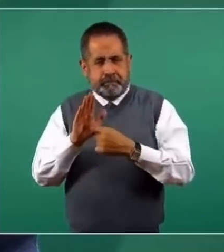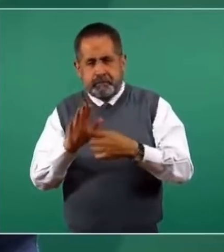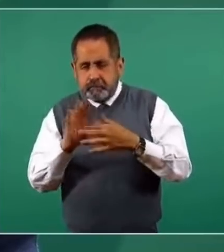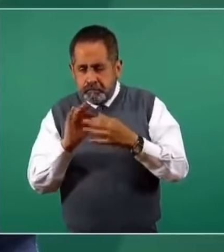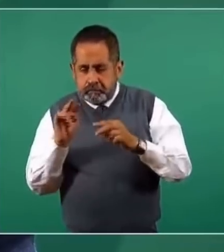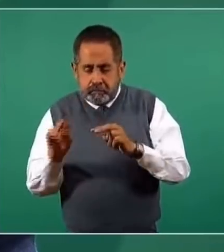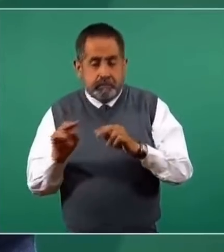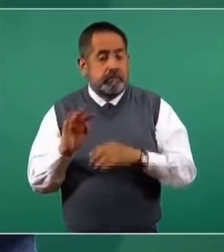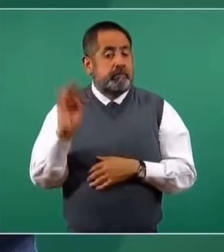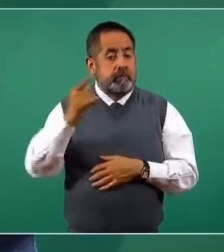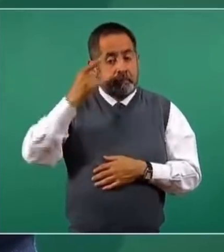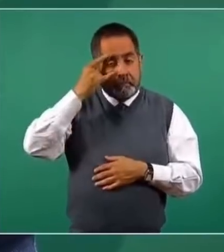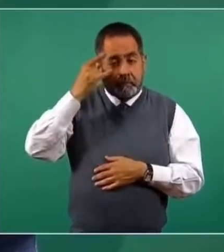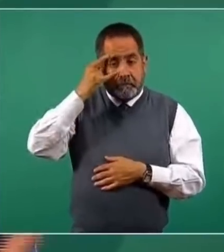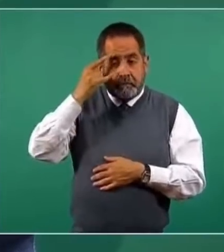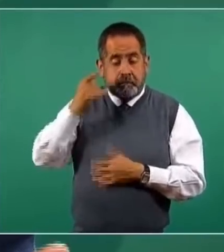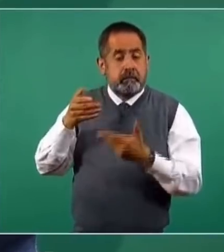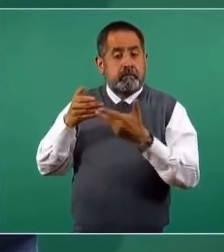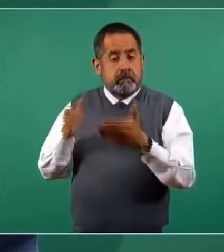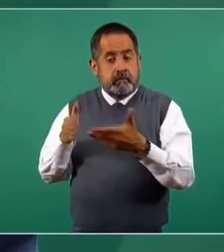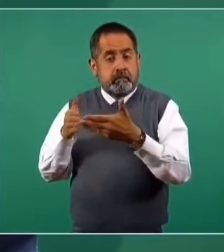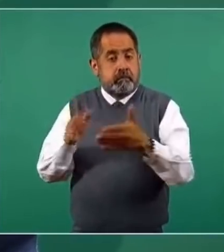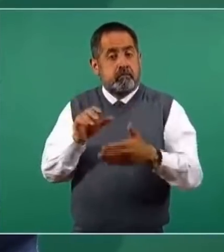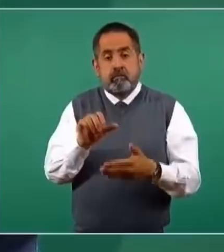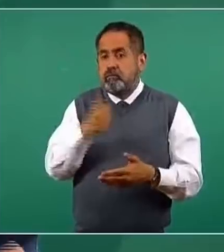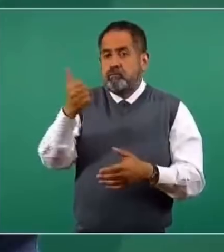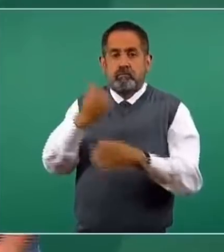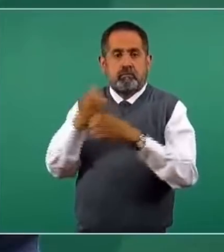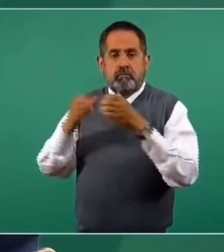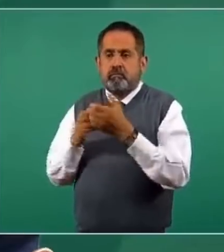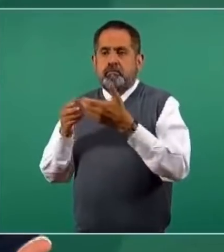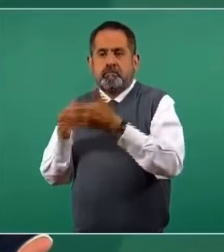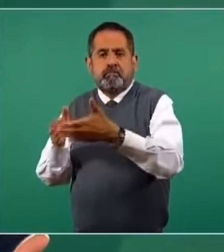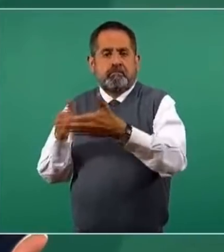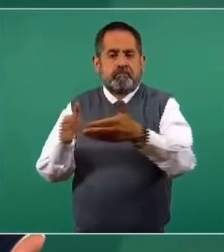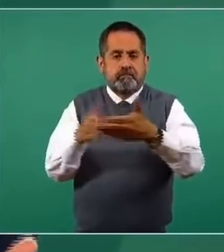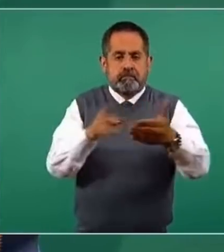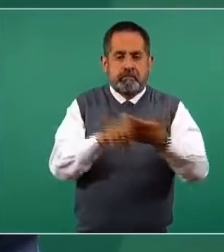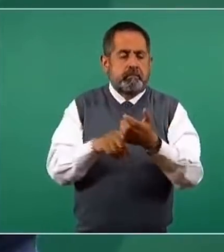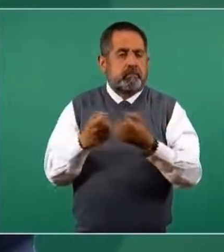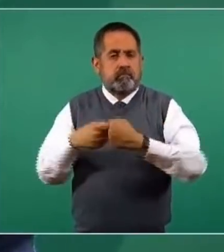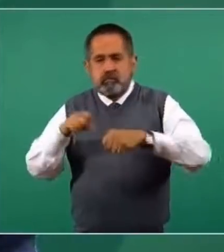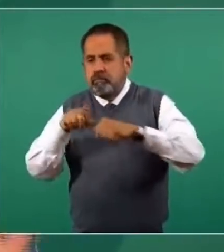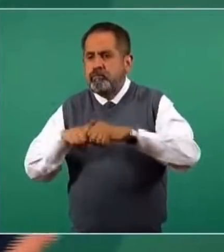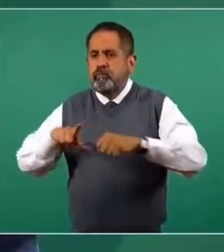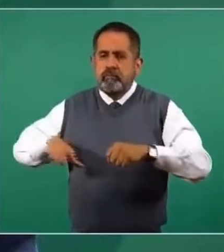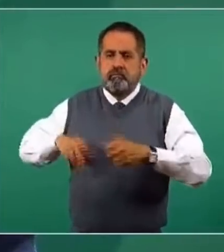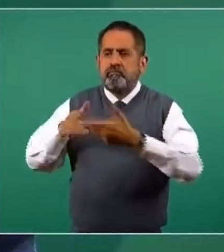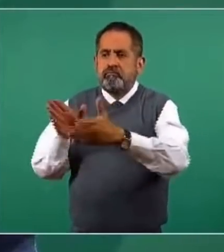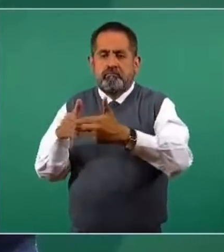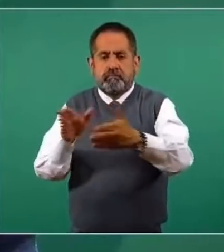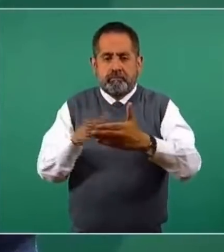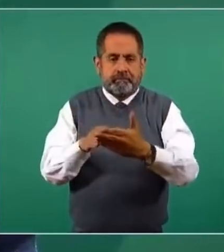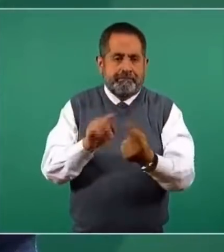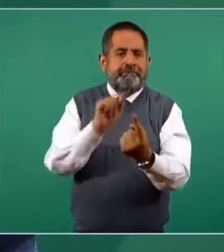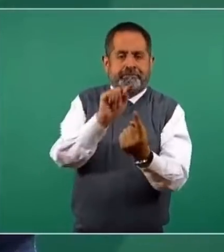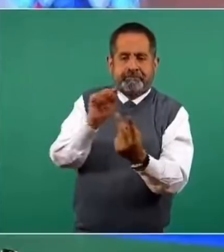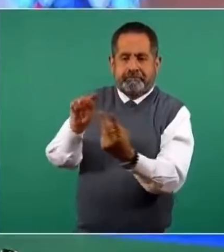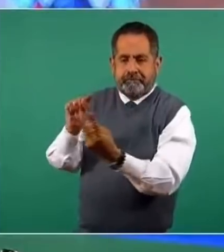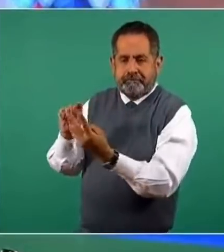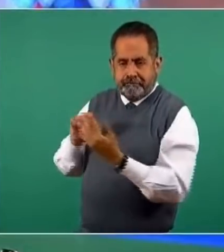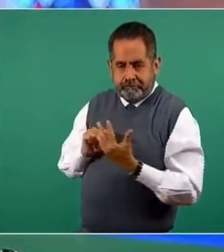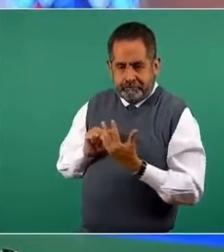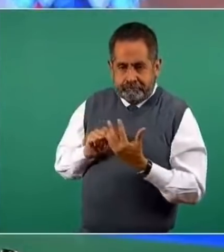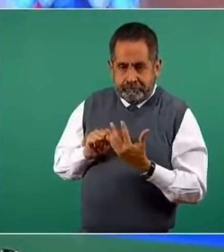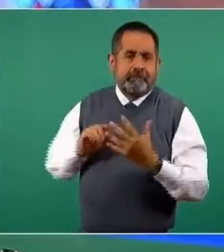ello, que Campeche abrió otras actividades sociales públicas y que el conjunto de esas aperturas fue